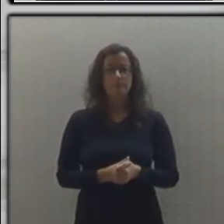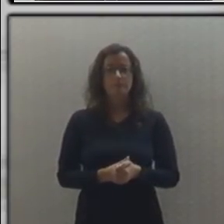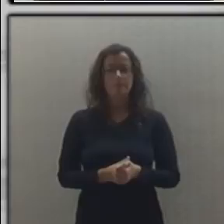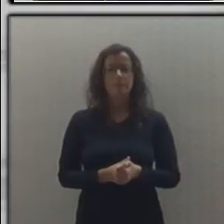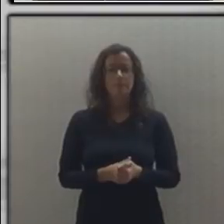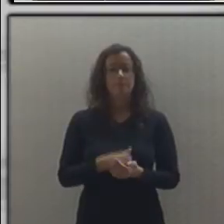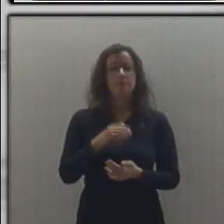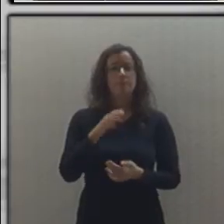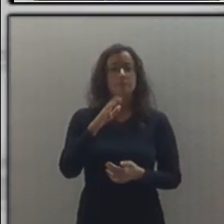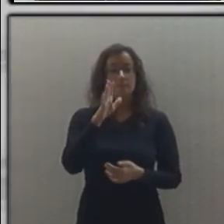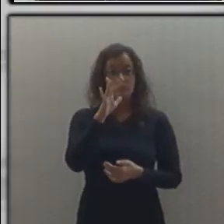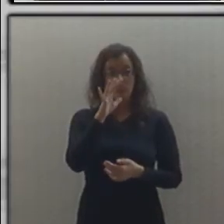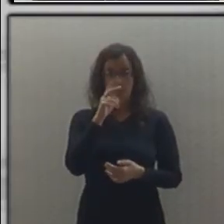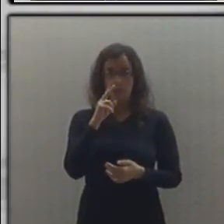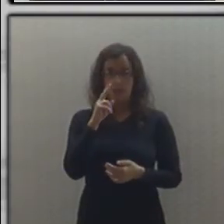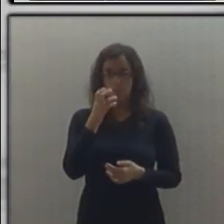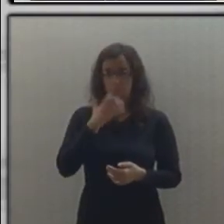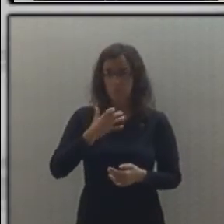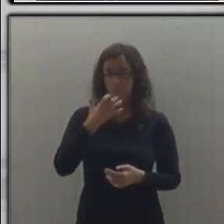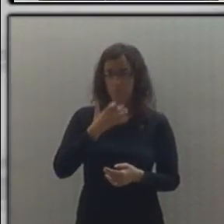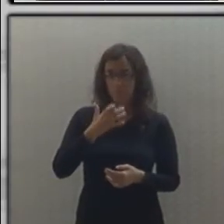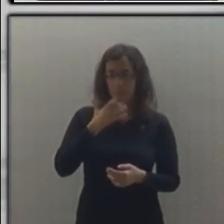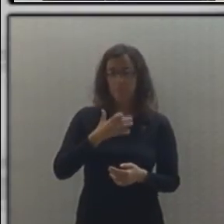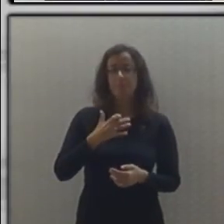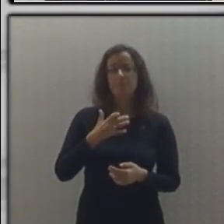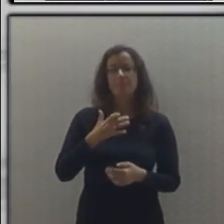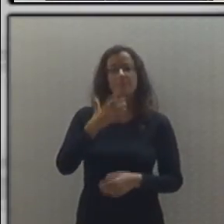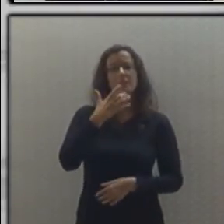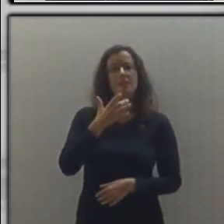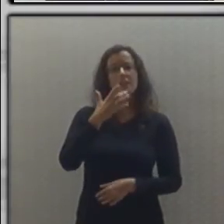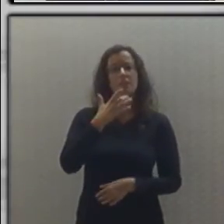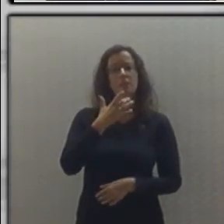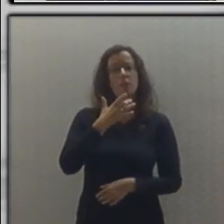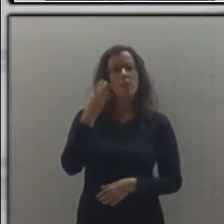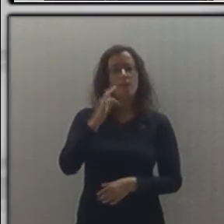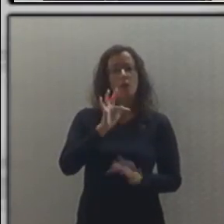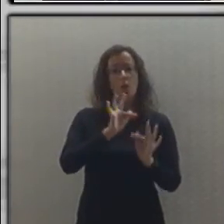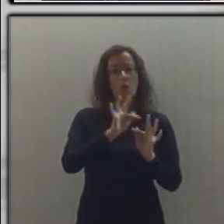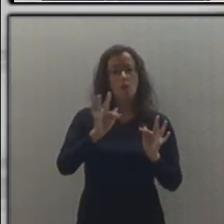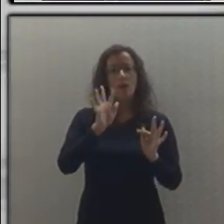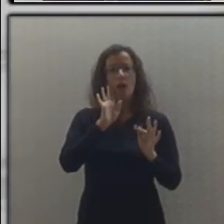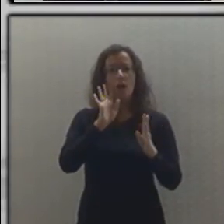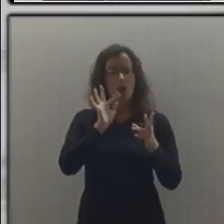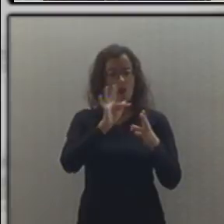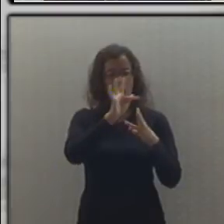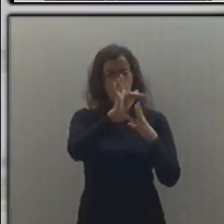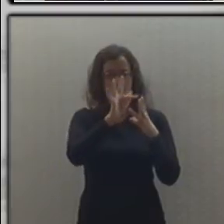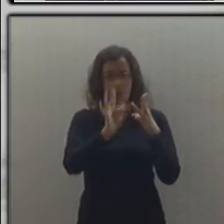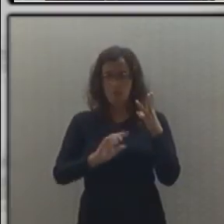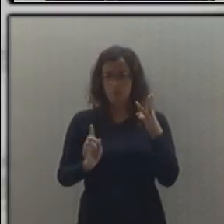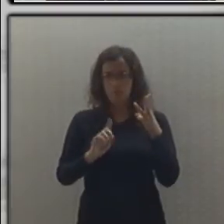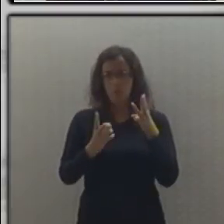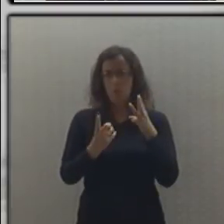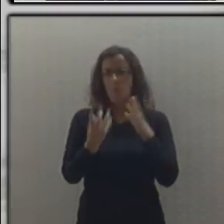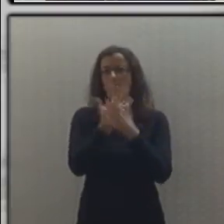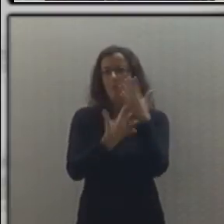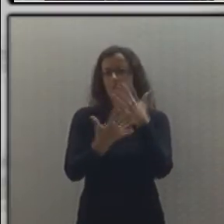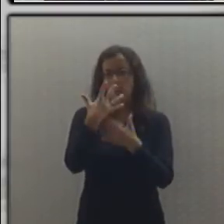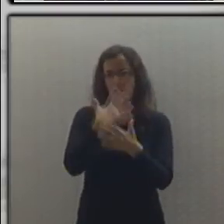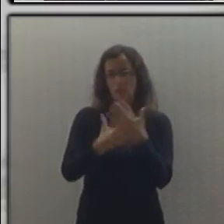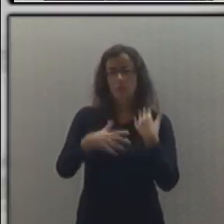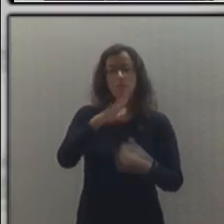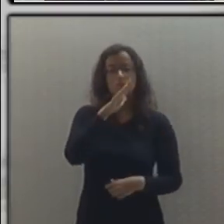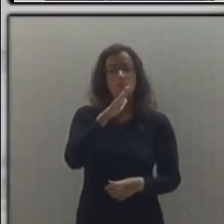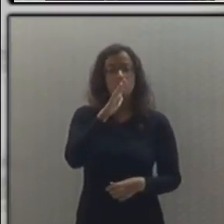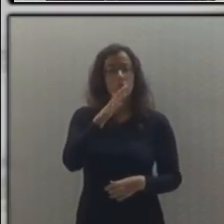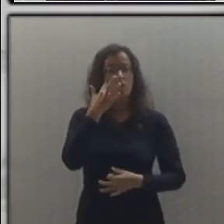Lo que voy a poner ahora, que son algunos ejemplos, no están necesariamente en este orden. Hay un poco de todas, están mezcladas, porque en